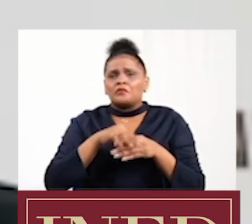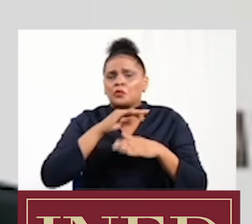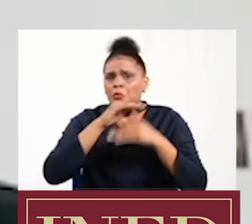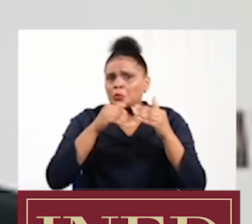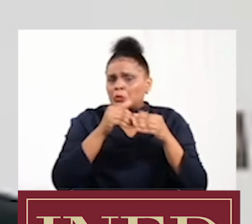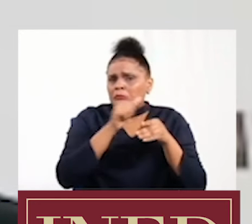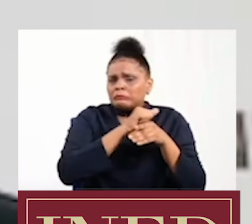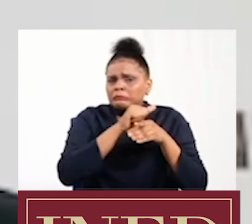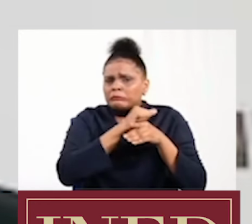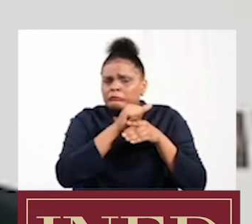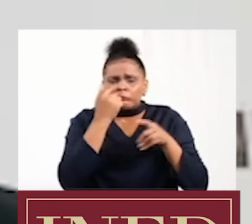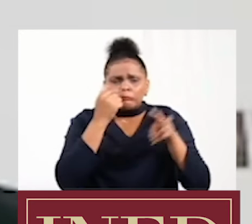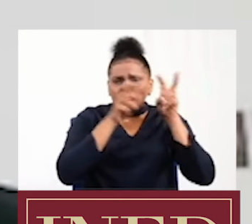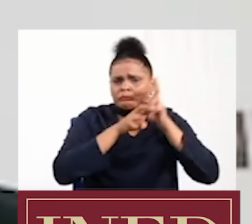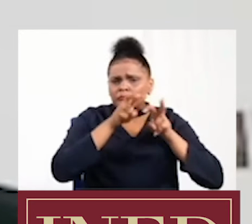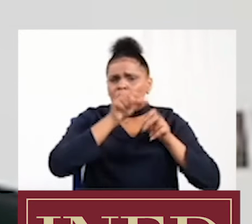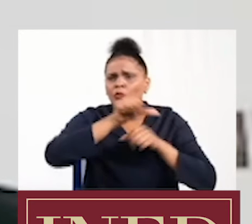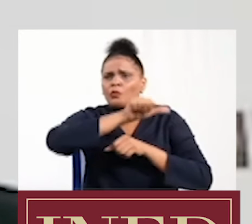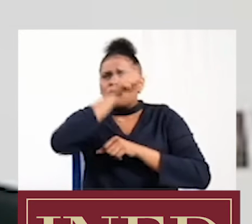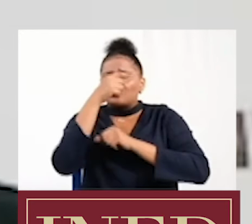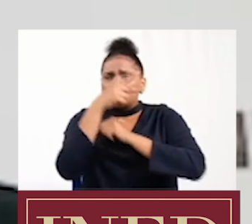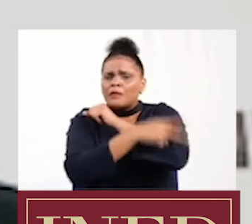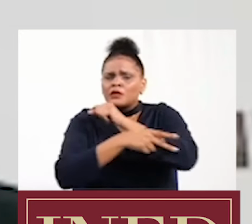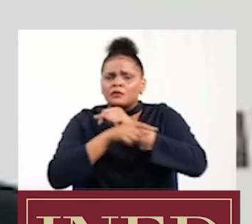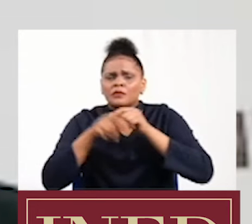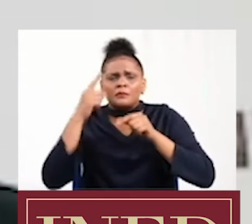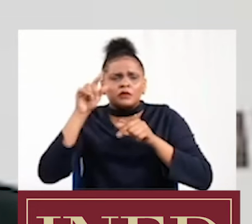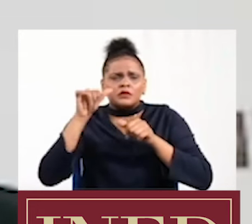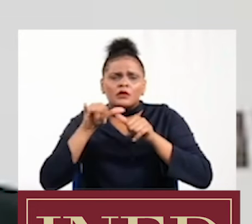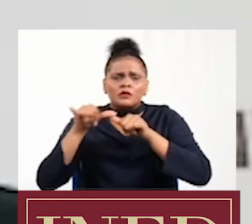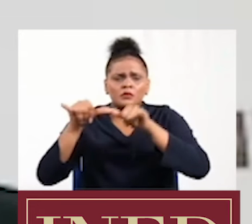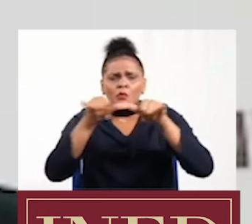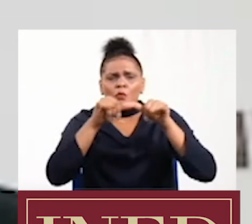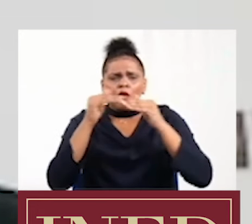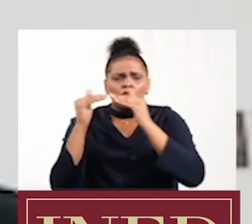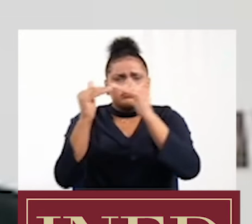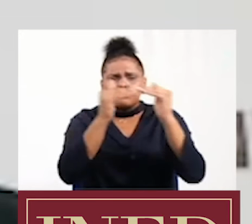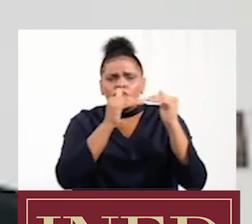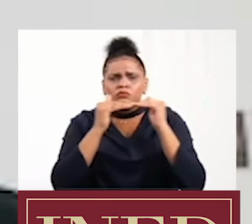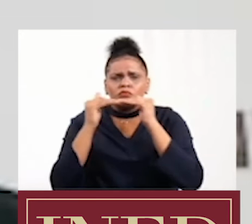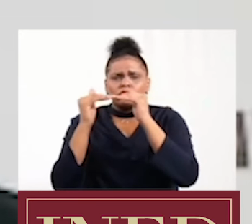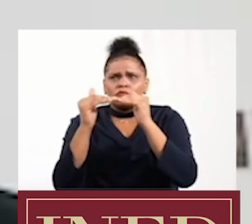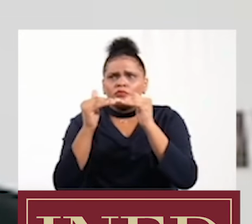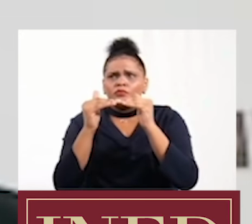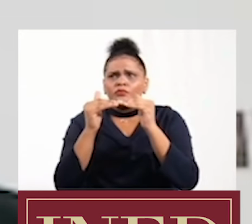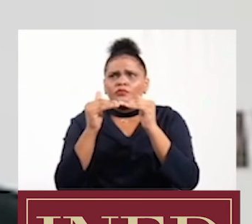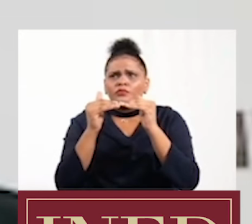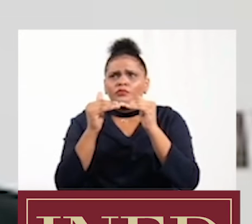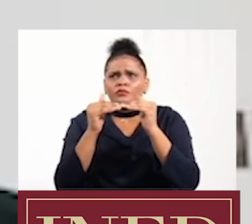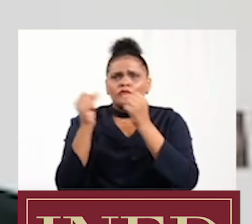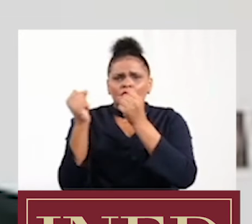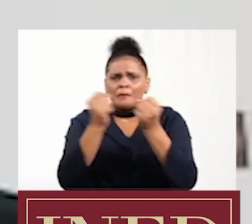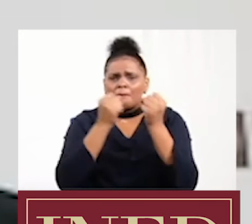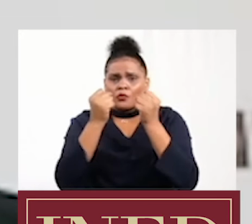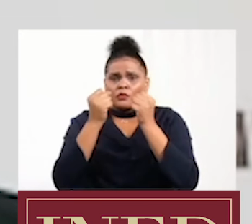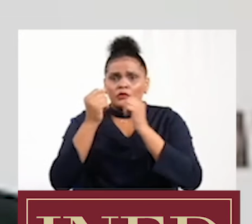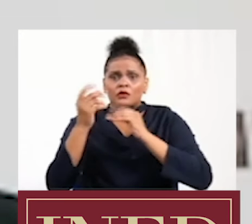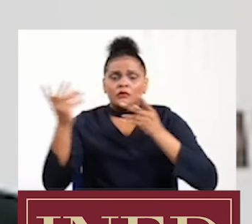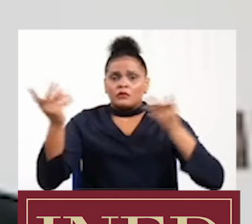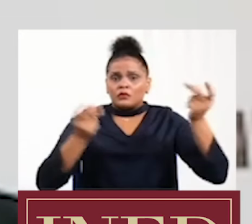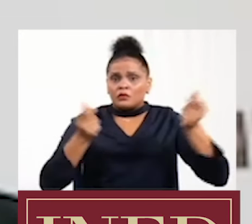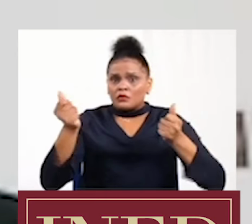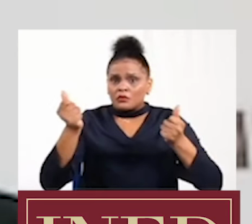en otros países para lograr esa paridad en el poder ejecutivo en el poder judicial en el poder legislativo en los